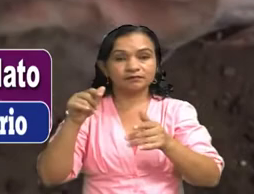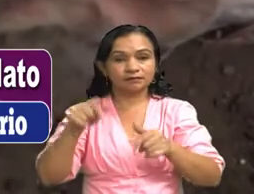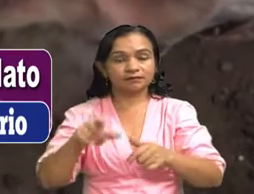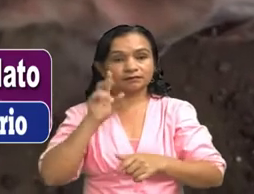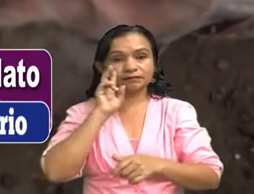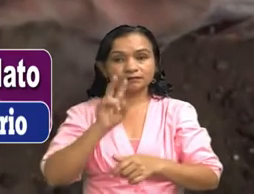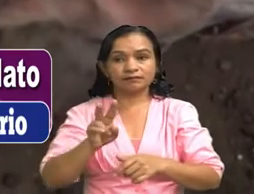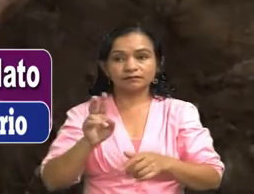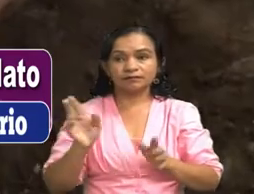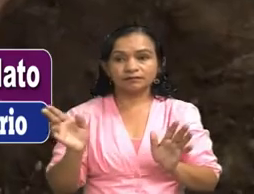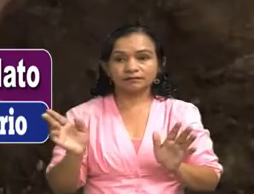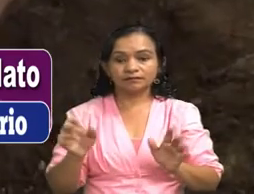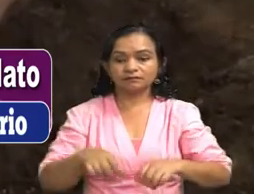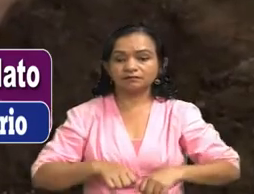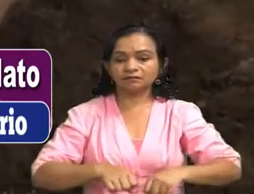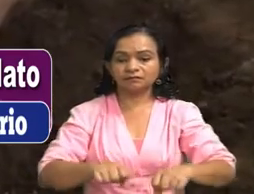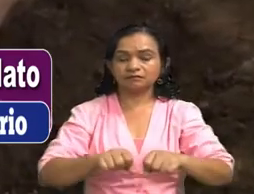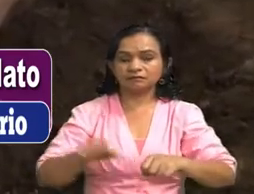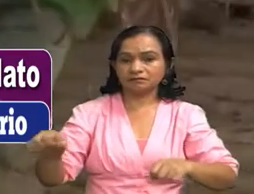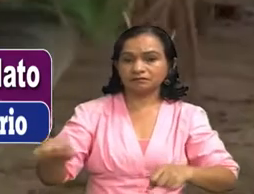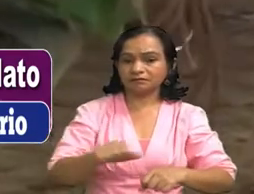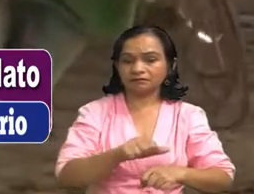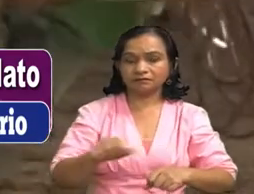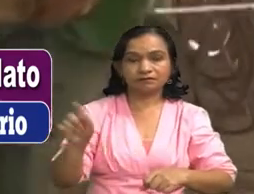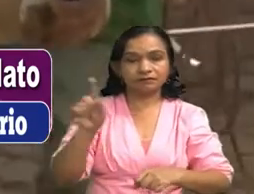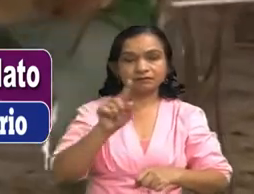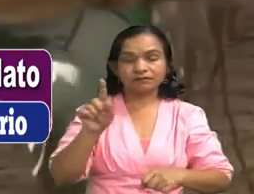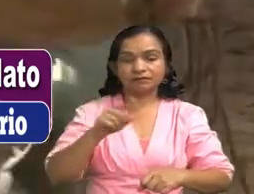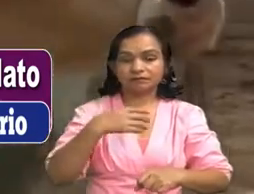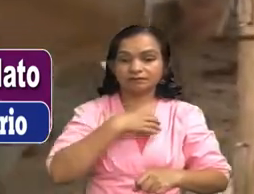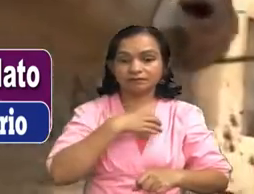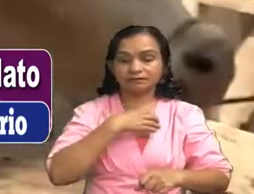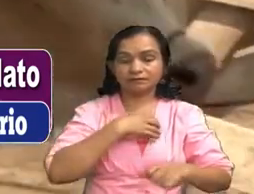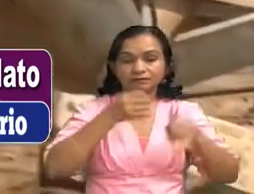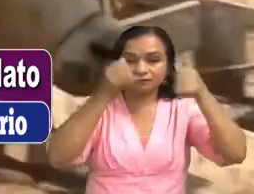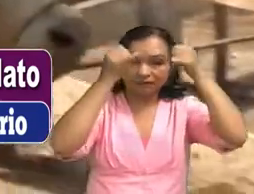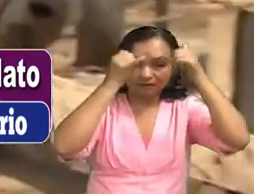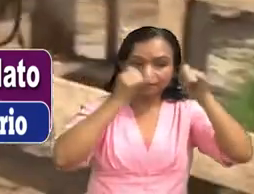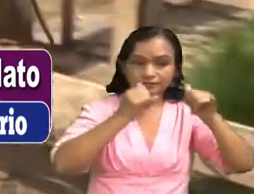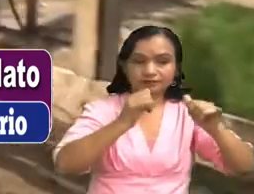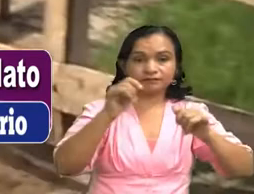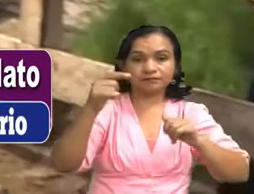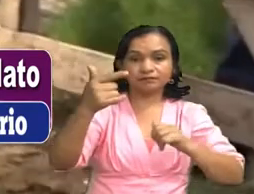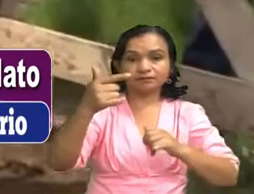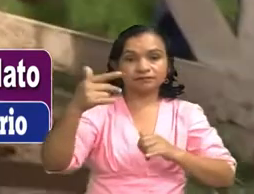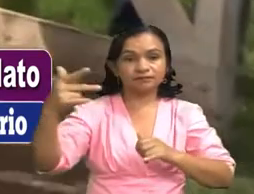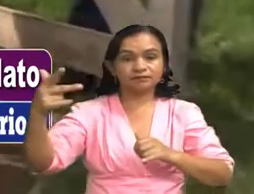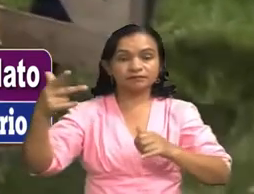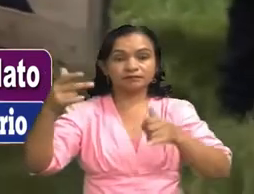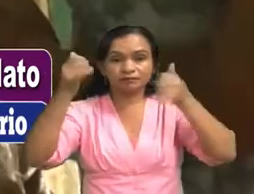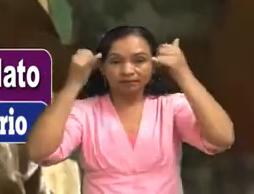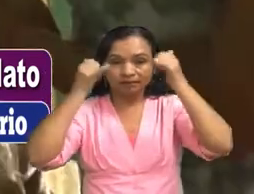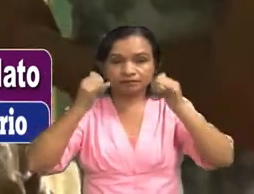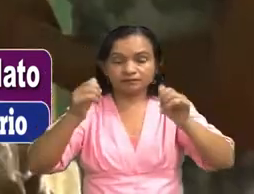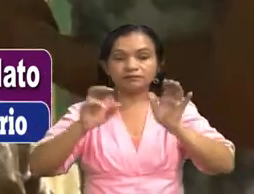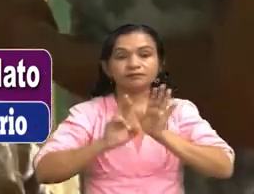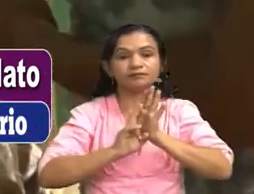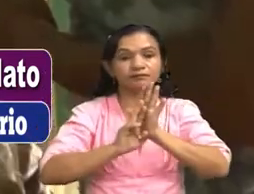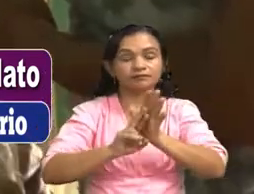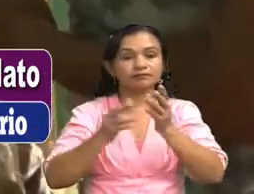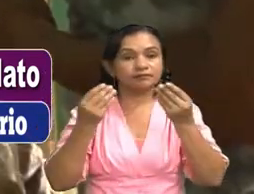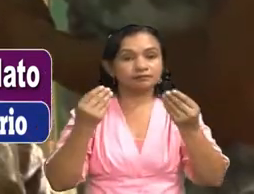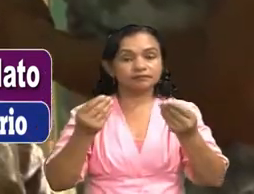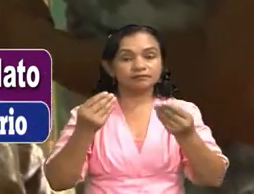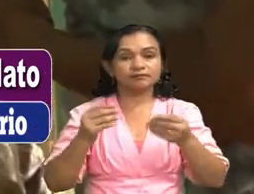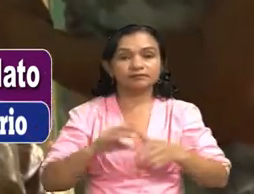ya no andan ni lavando ni planchando, están viendo su hato ganadero de 7, 8 vacas. Hay muchos resultados, o sea,